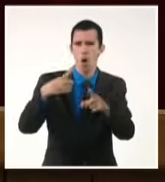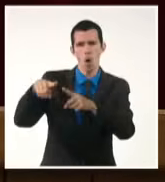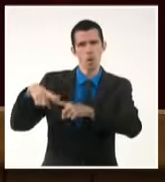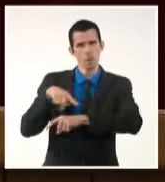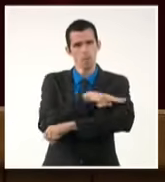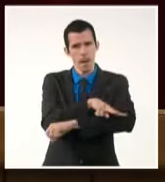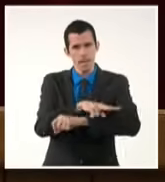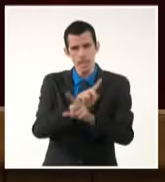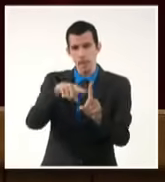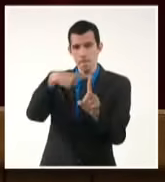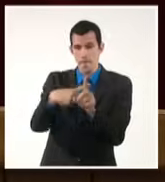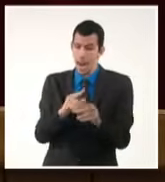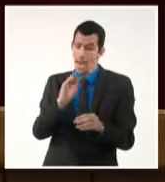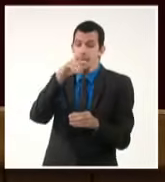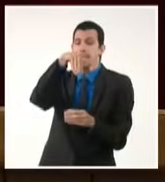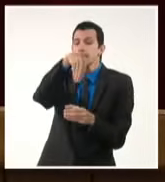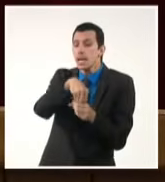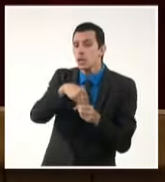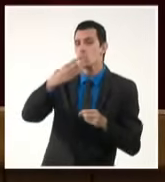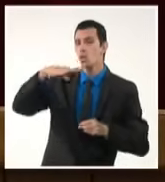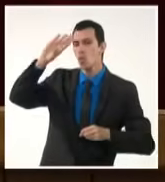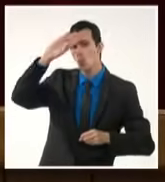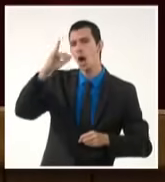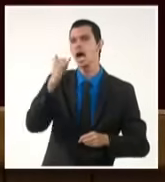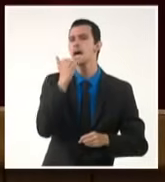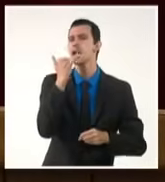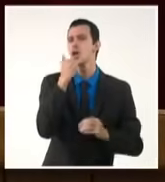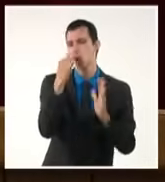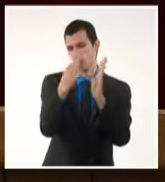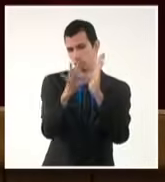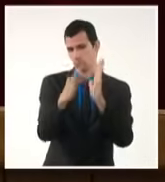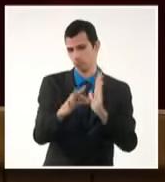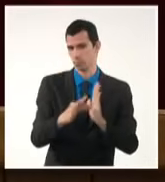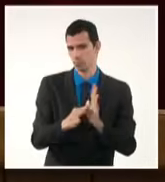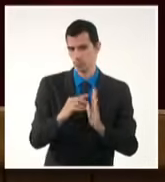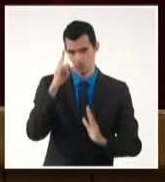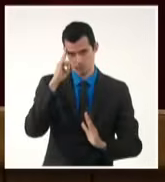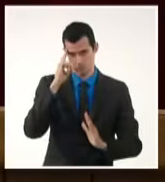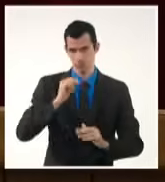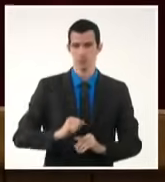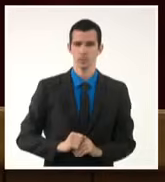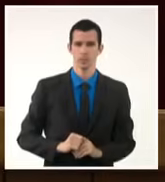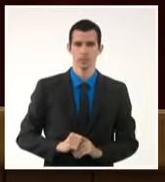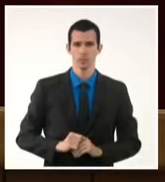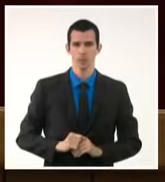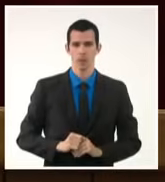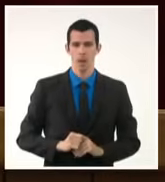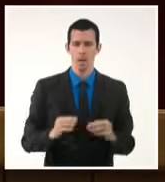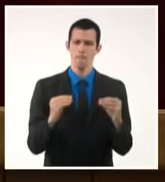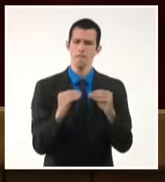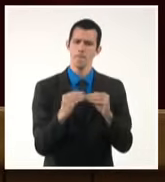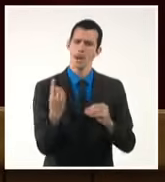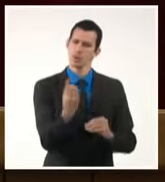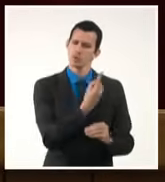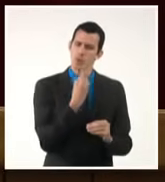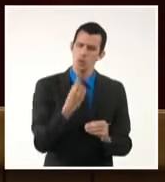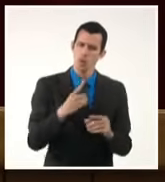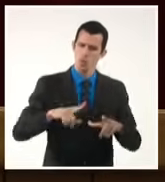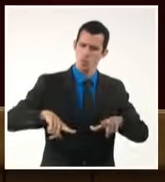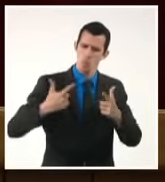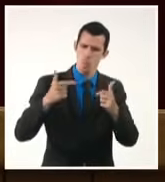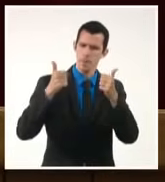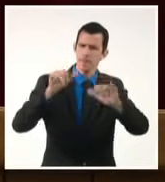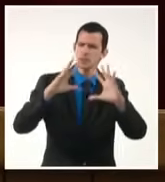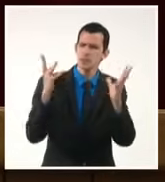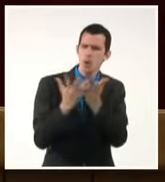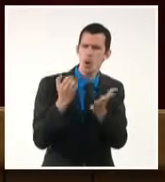errores. Una vez más, todo dependerá de la capacidad que tengamos de ejecutar e implementar